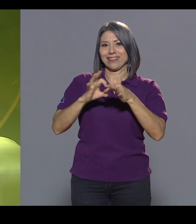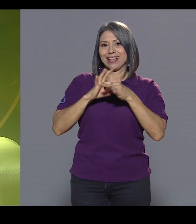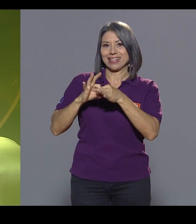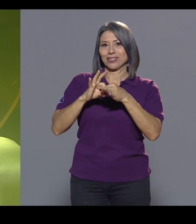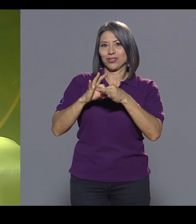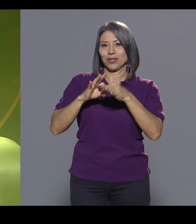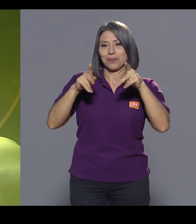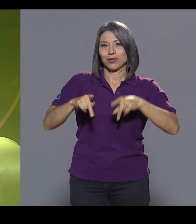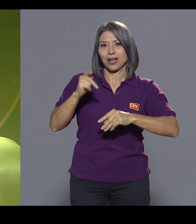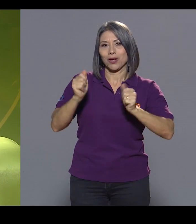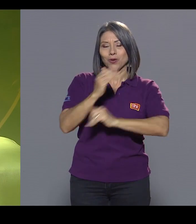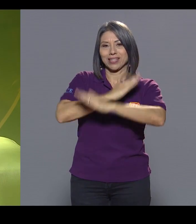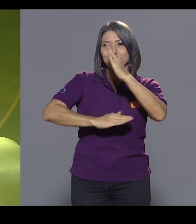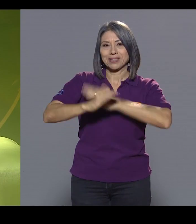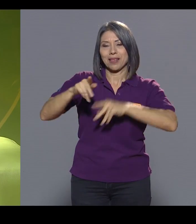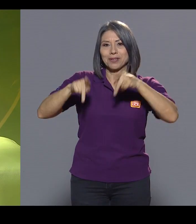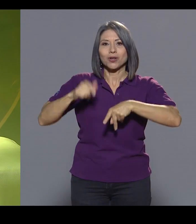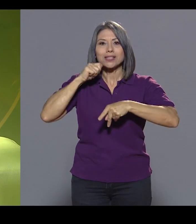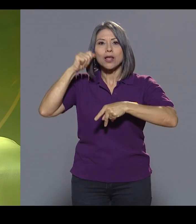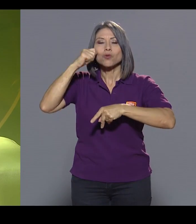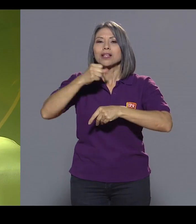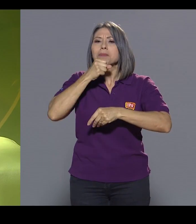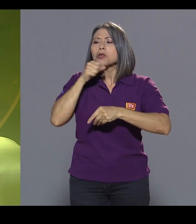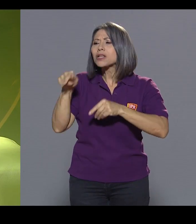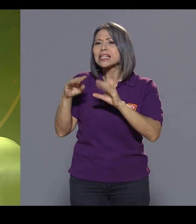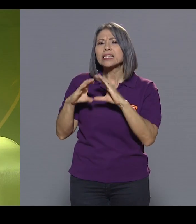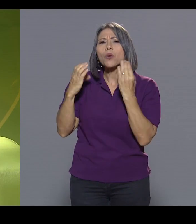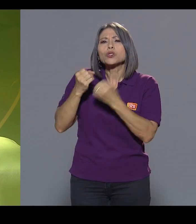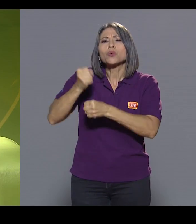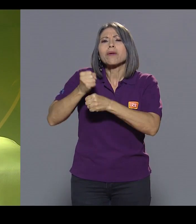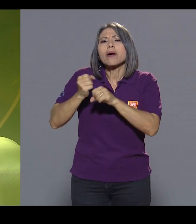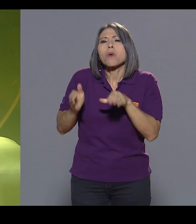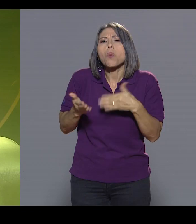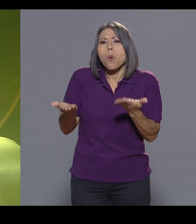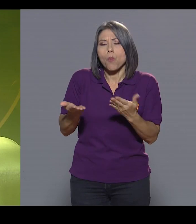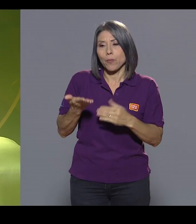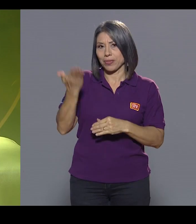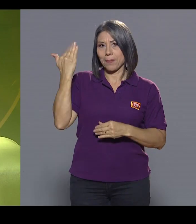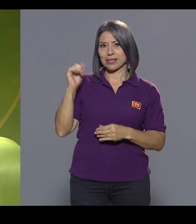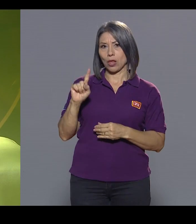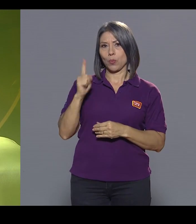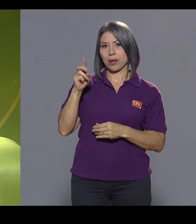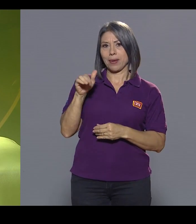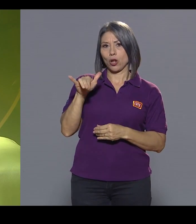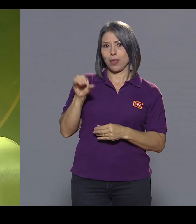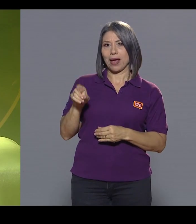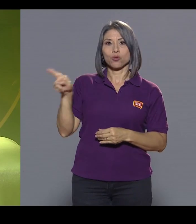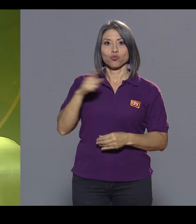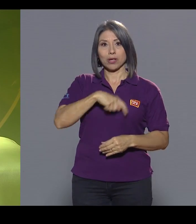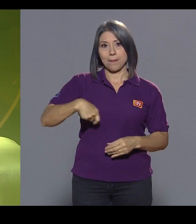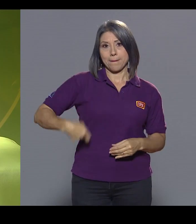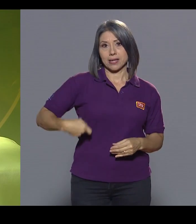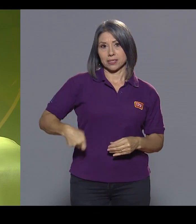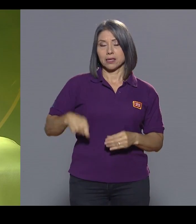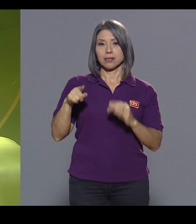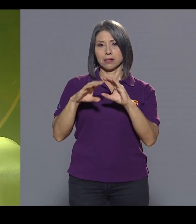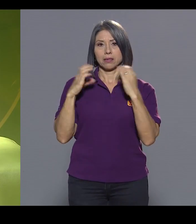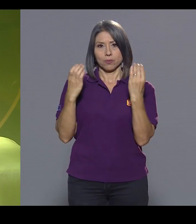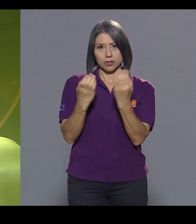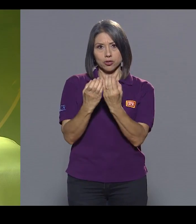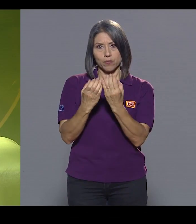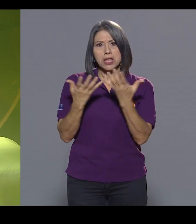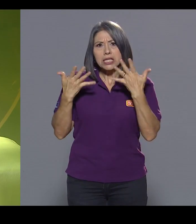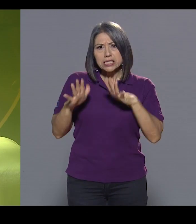con discapacidad y personas adultas mayores? Desde el pasado 1 de mayo usted preside esta comisión y me imagino